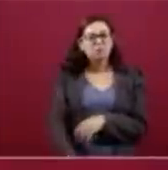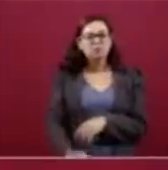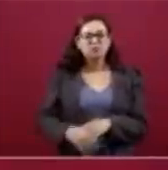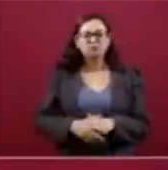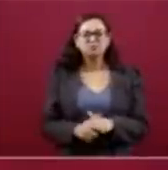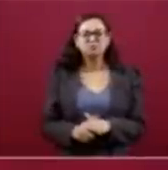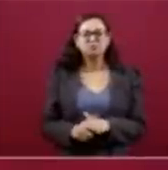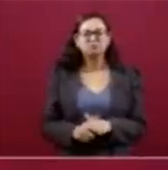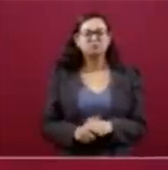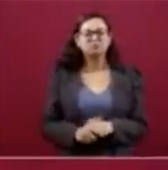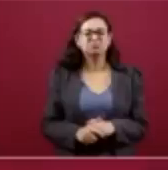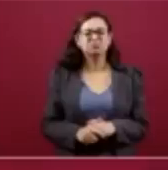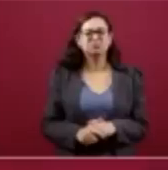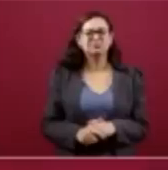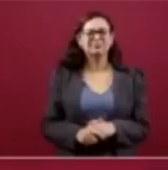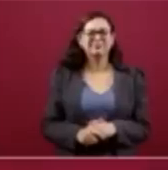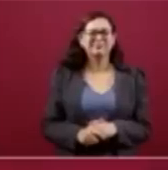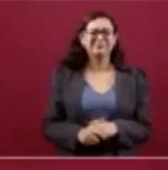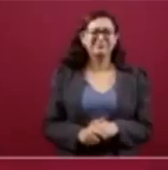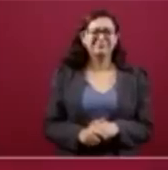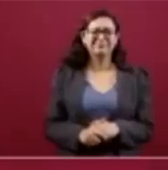no